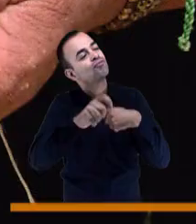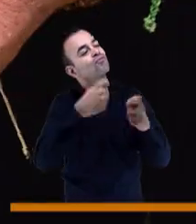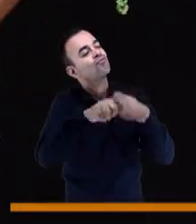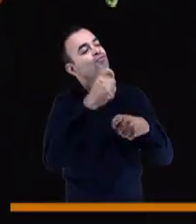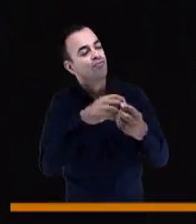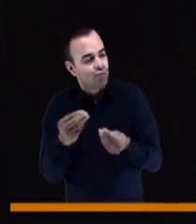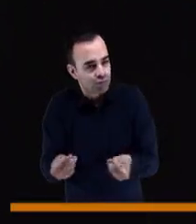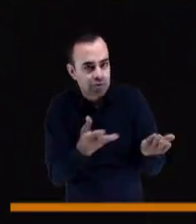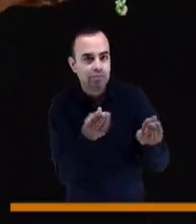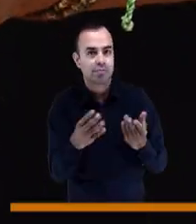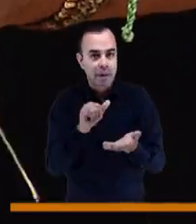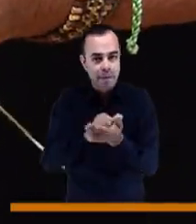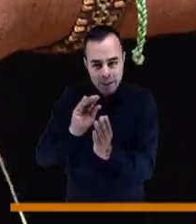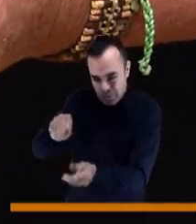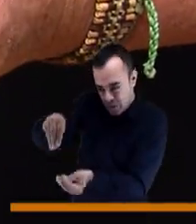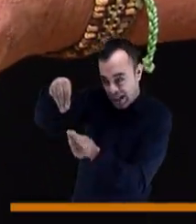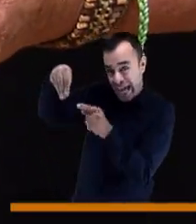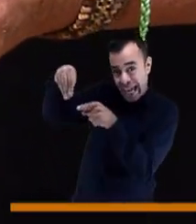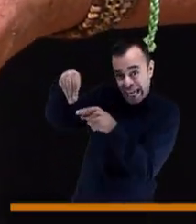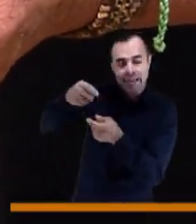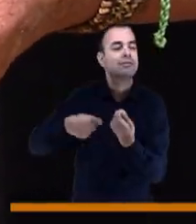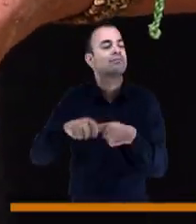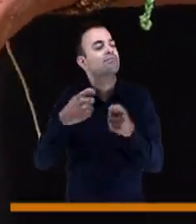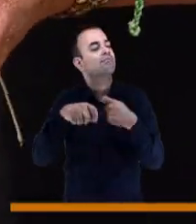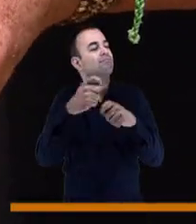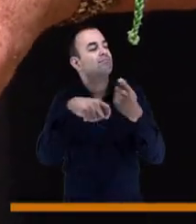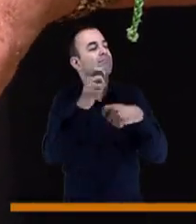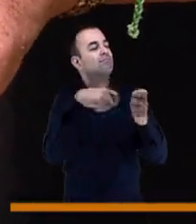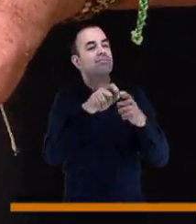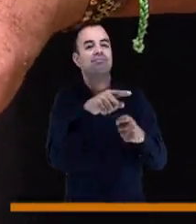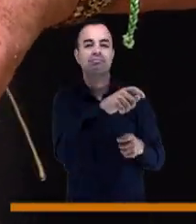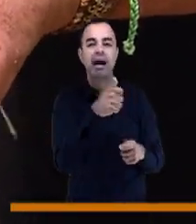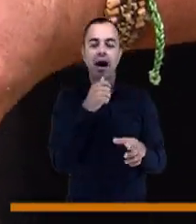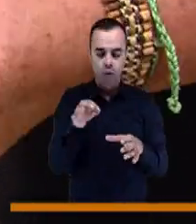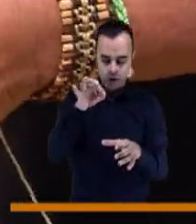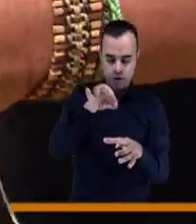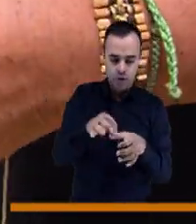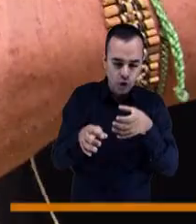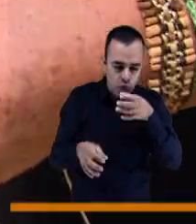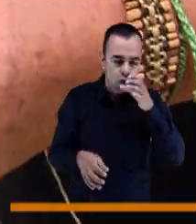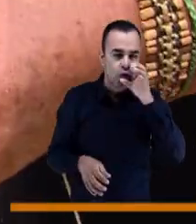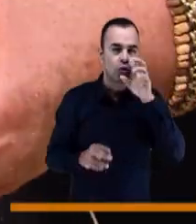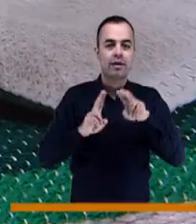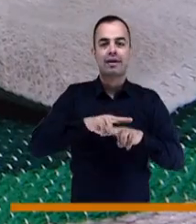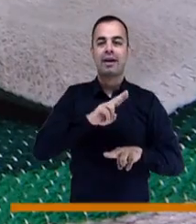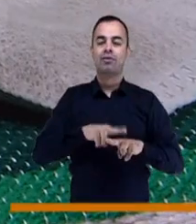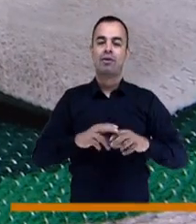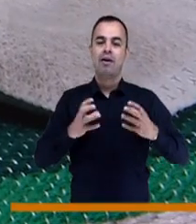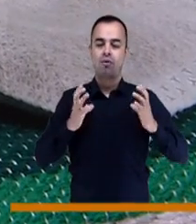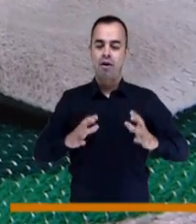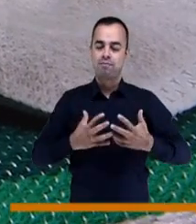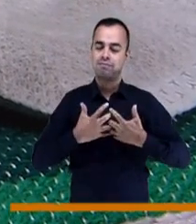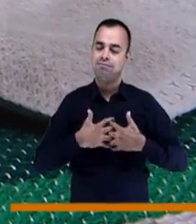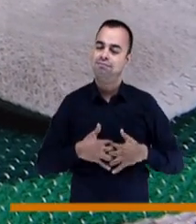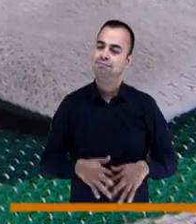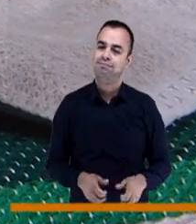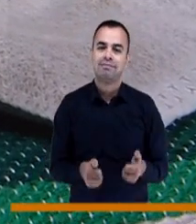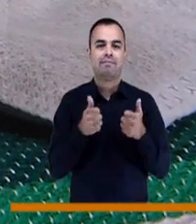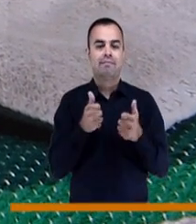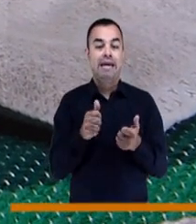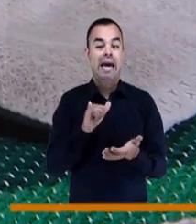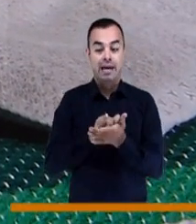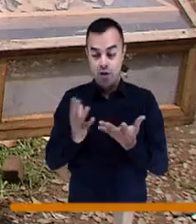y les ofrecemos a la gente esas mismas bolsitas que van directamente a la aromática natural y eso realmente